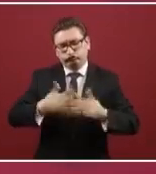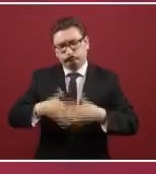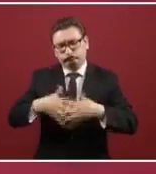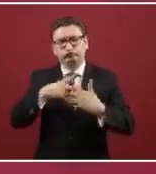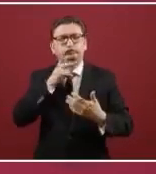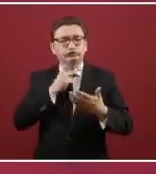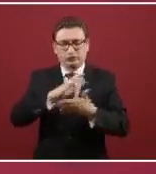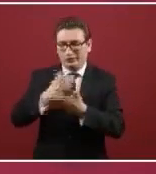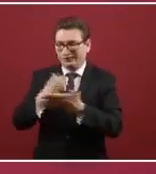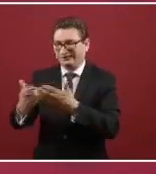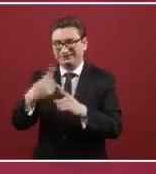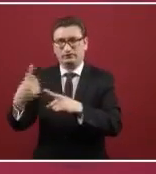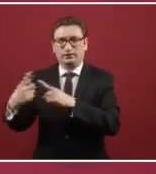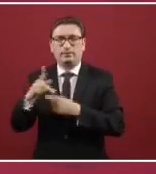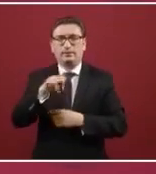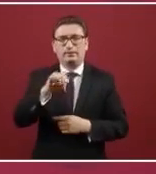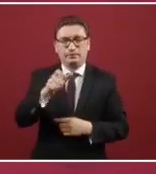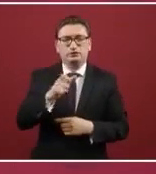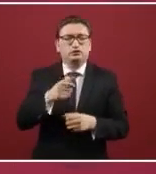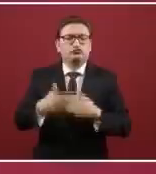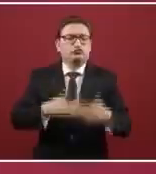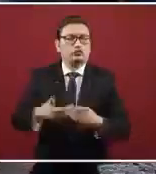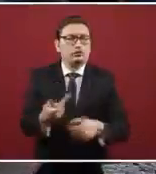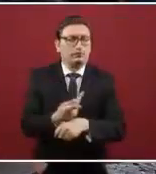los contratos de Pemex. Gracias.